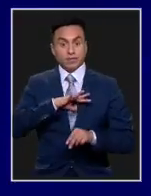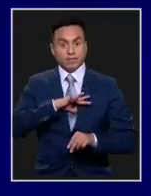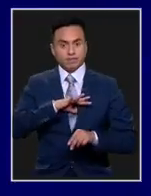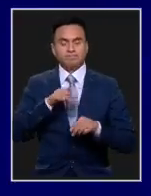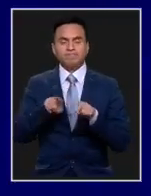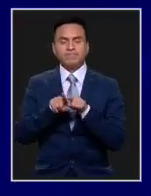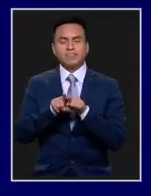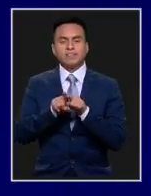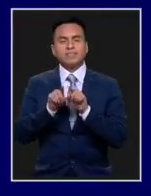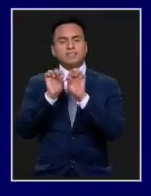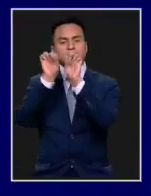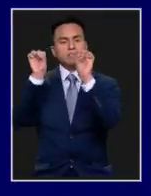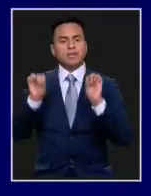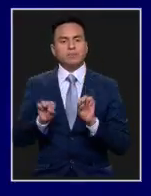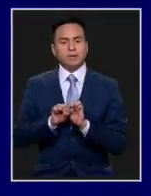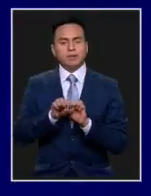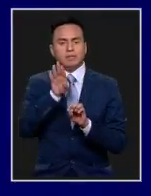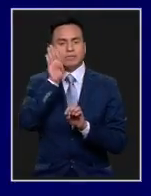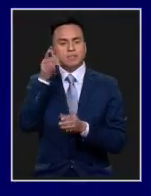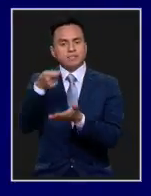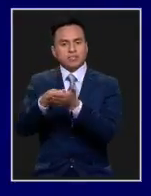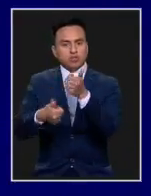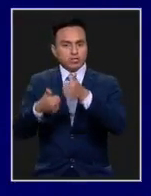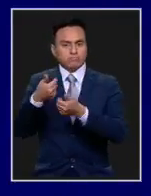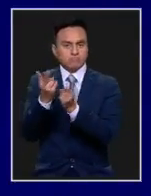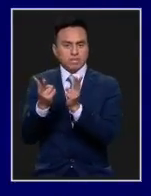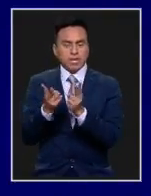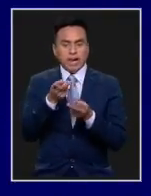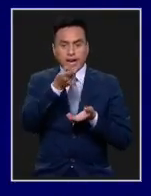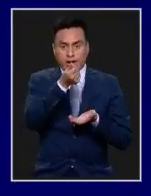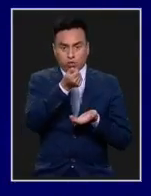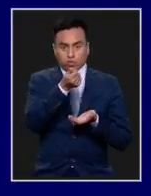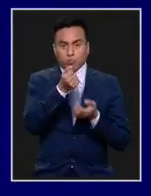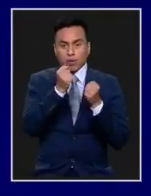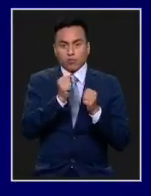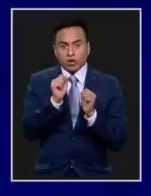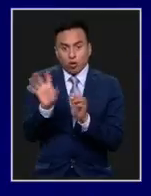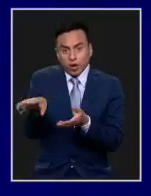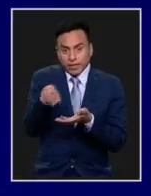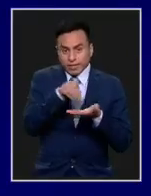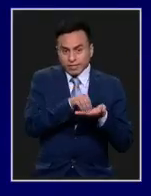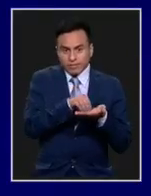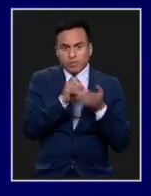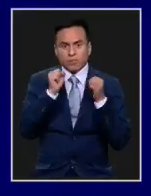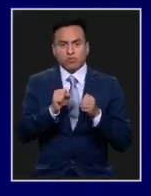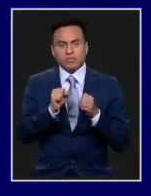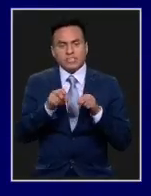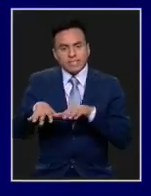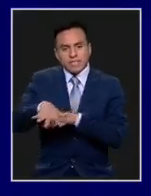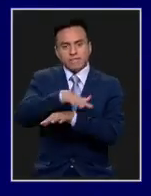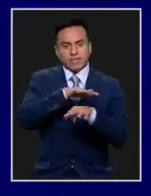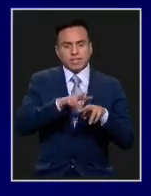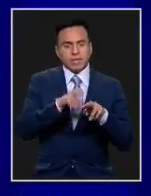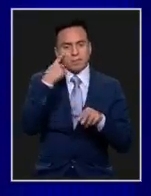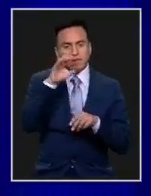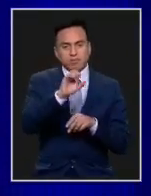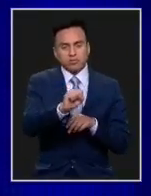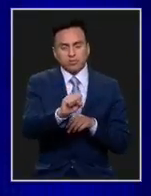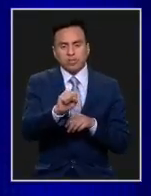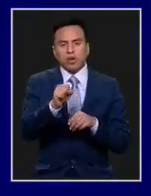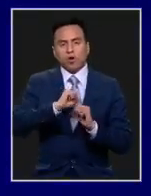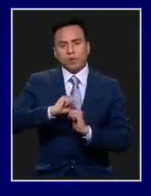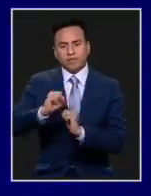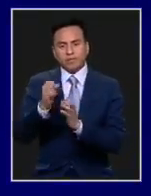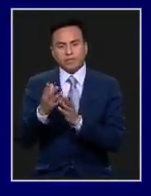es que tengamos un sistema de licitaciones para que los recursos que podamos recoger de ahí lo podamos invertir en prevención detenido